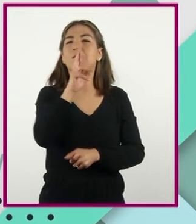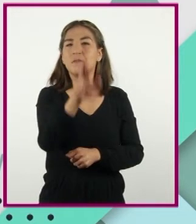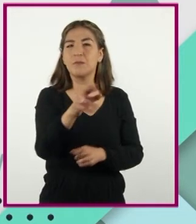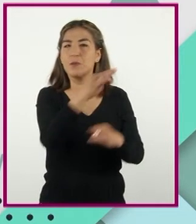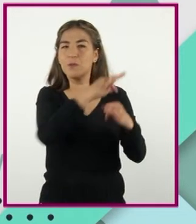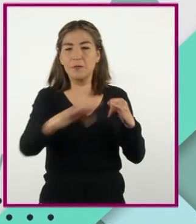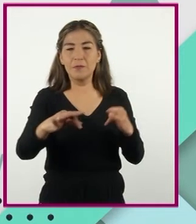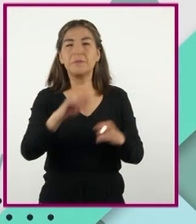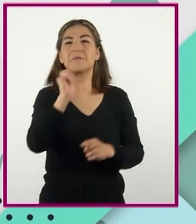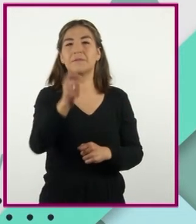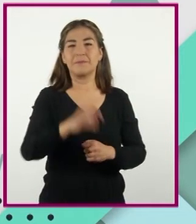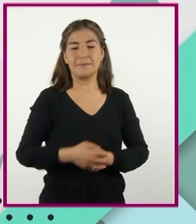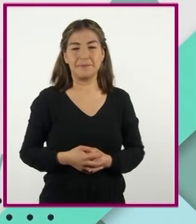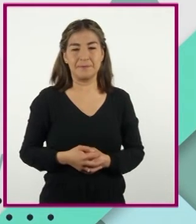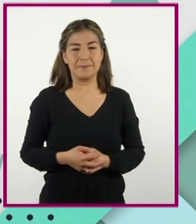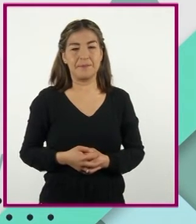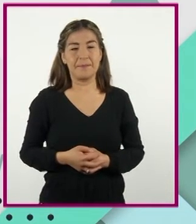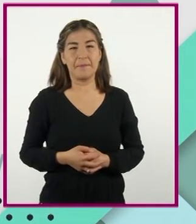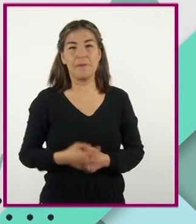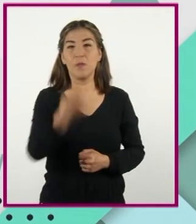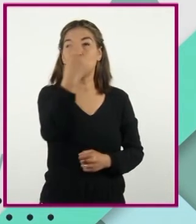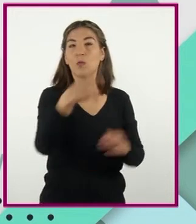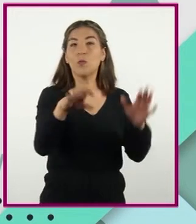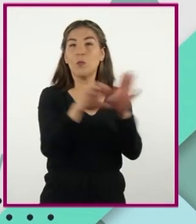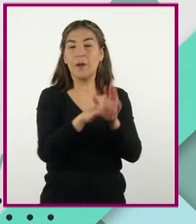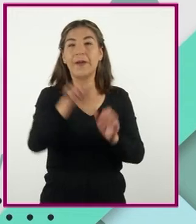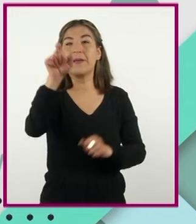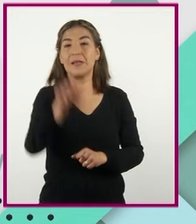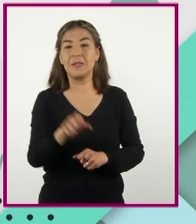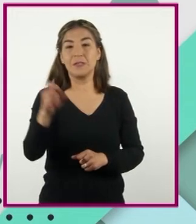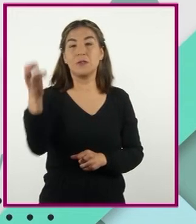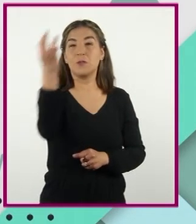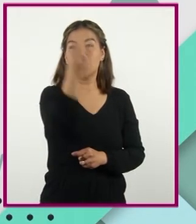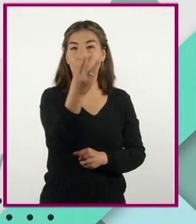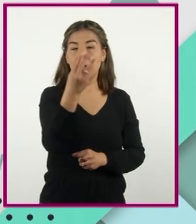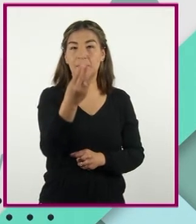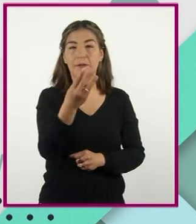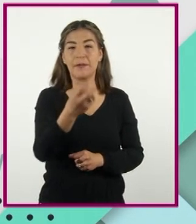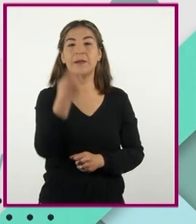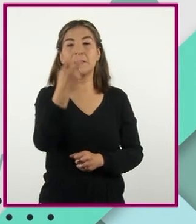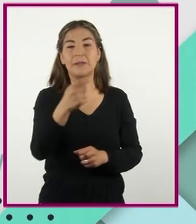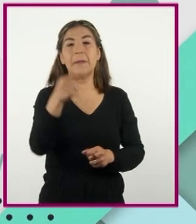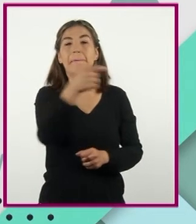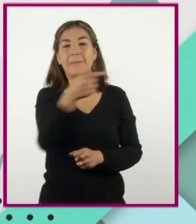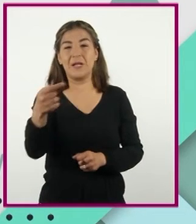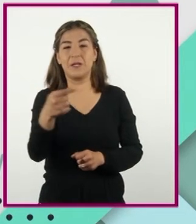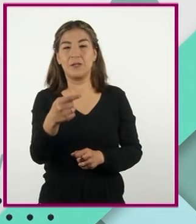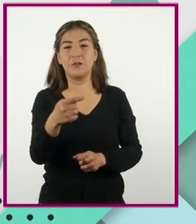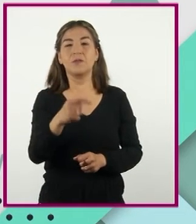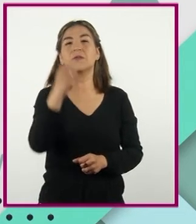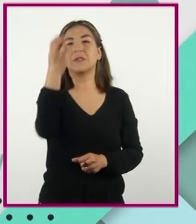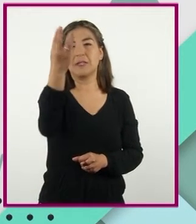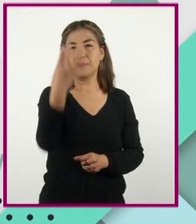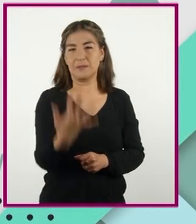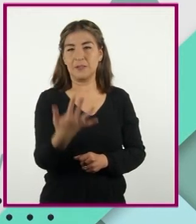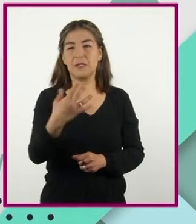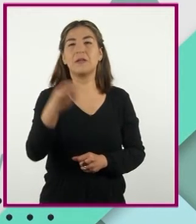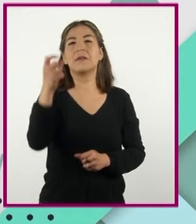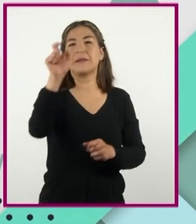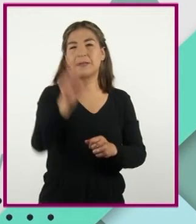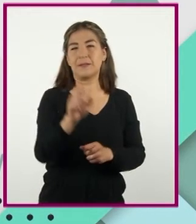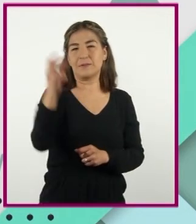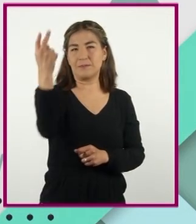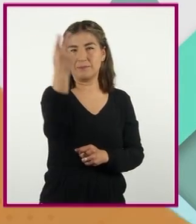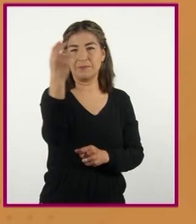igual a 1/4 de x al cuadrado menos 3/5 de x al cubo.